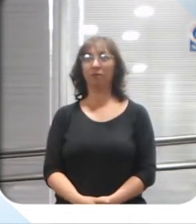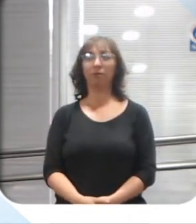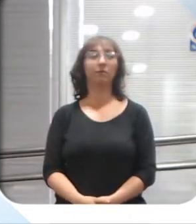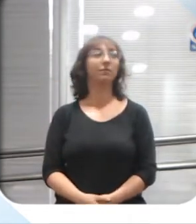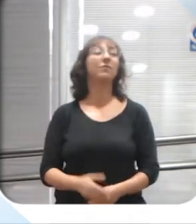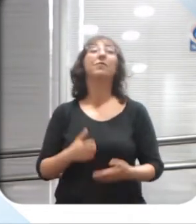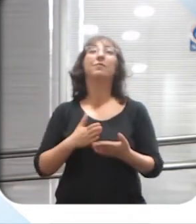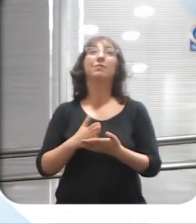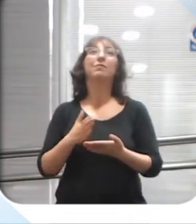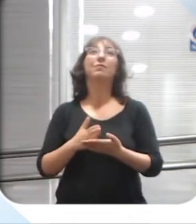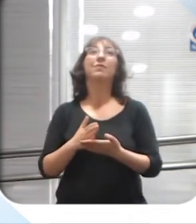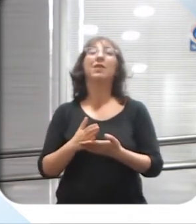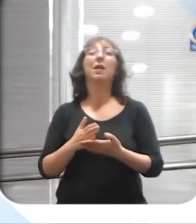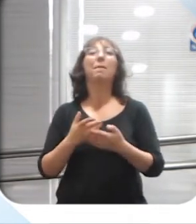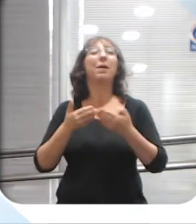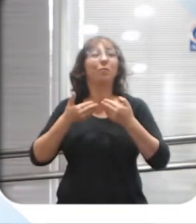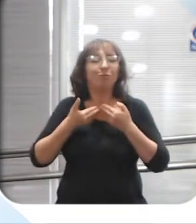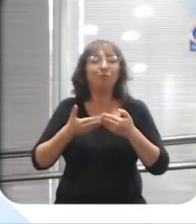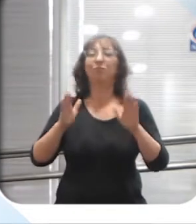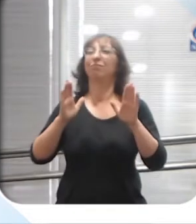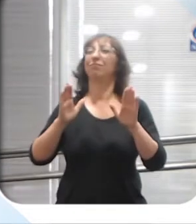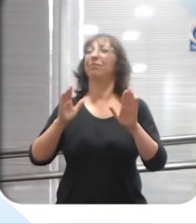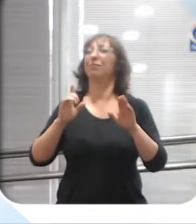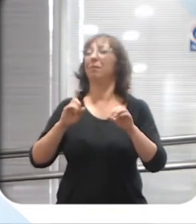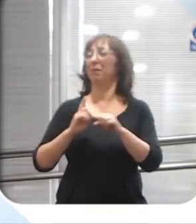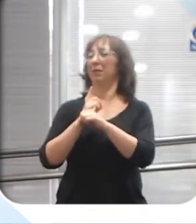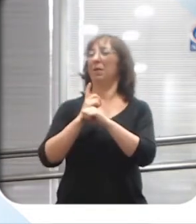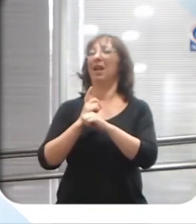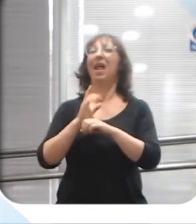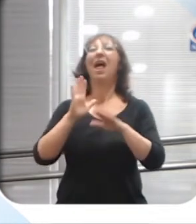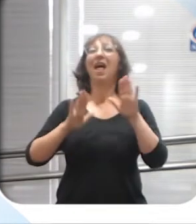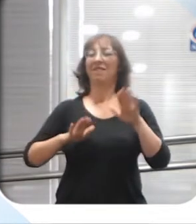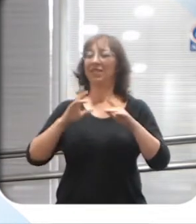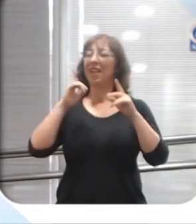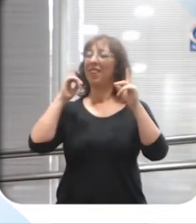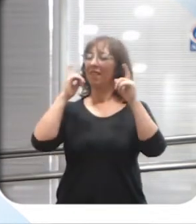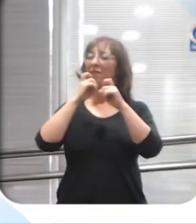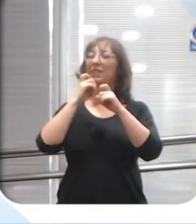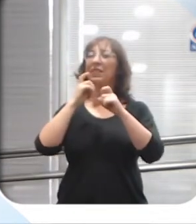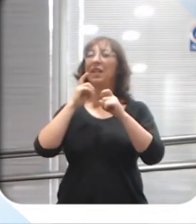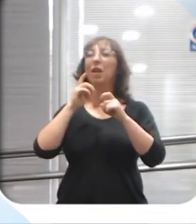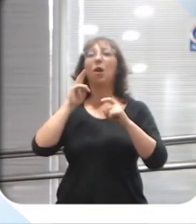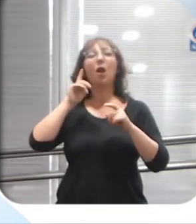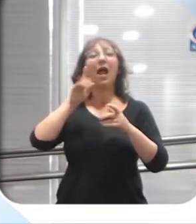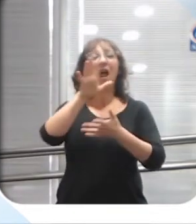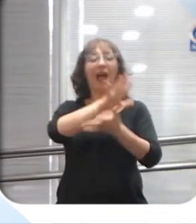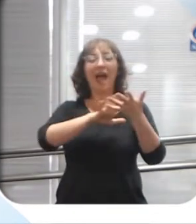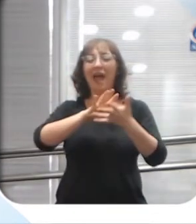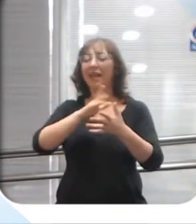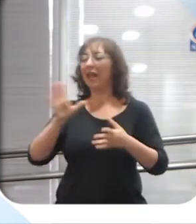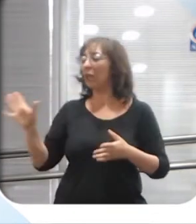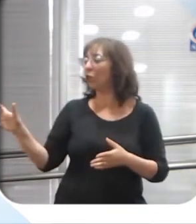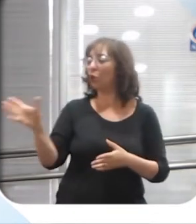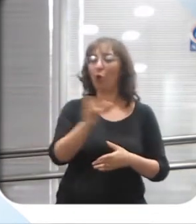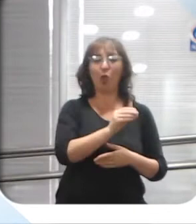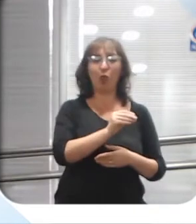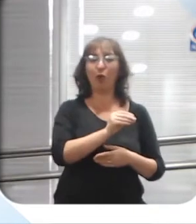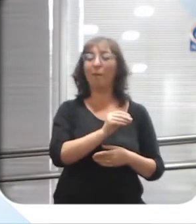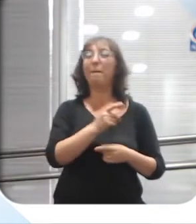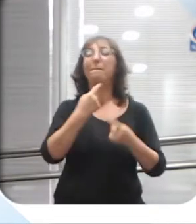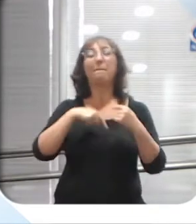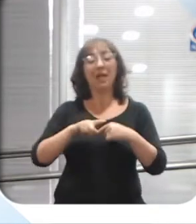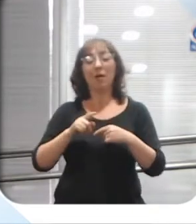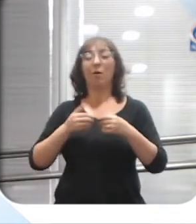Como que siempre el puntapié inicial, a veces es difícil contemplar todas las áreas que uno quiere abarcar, pero siempre empezar